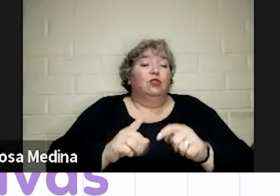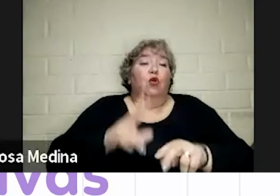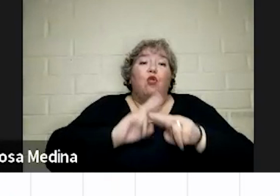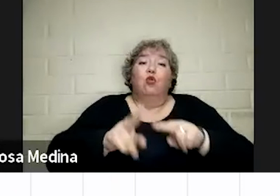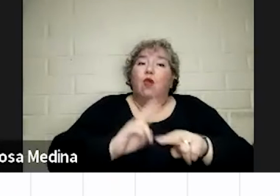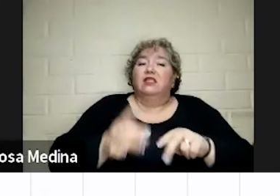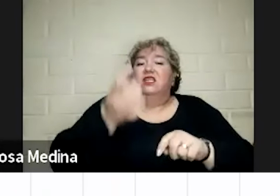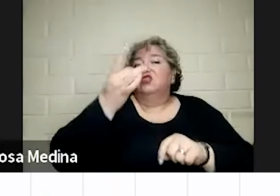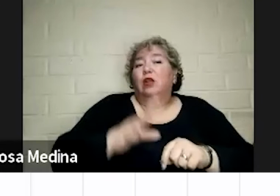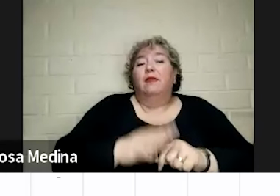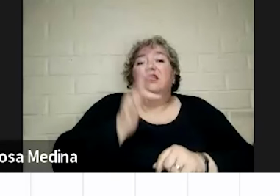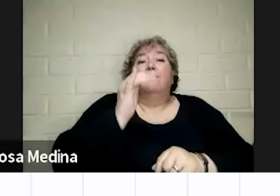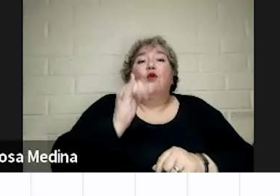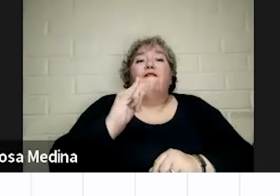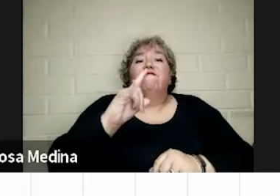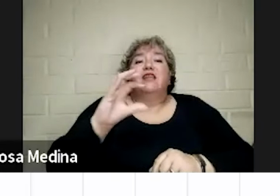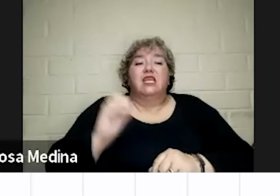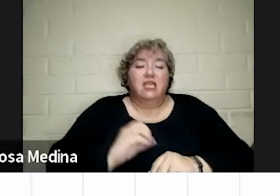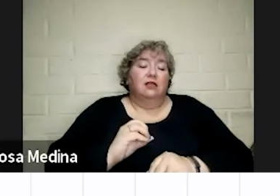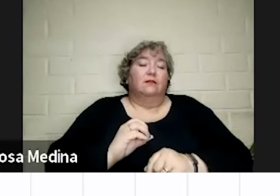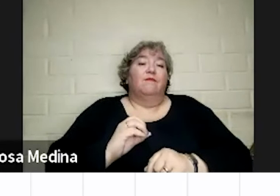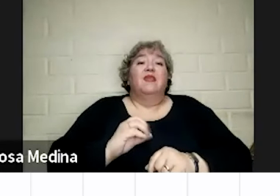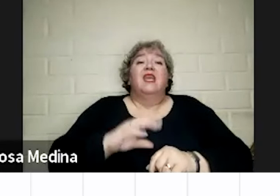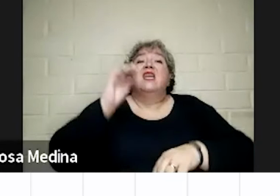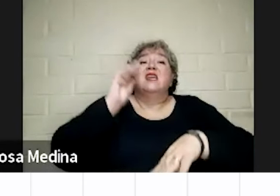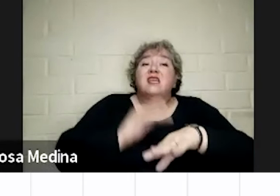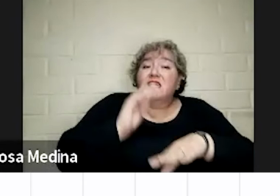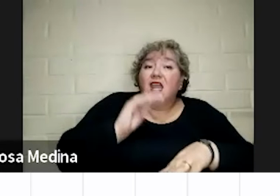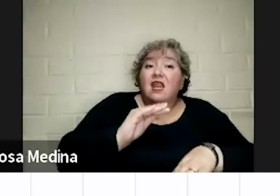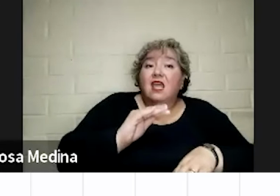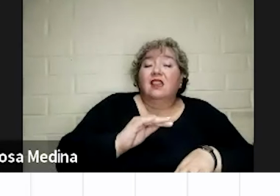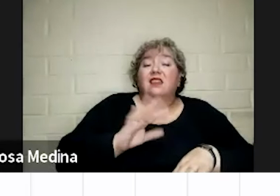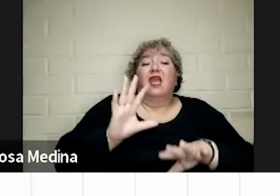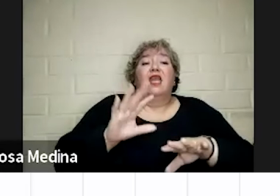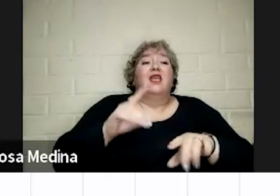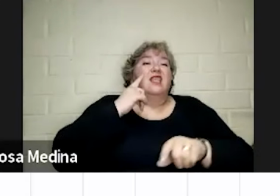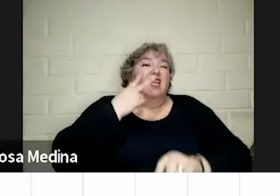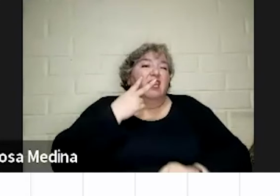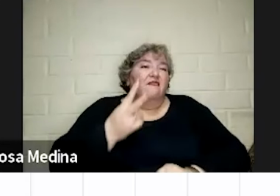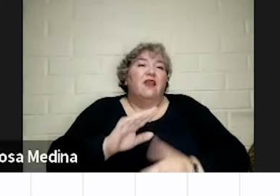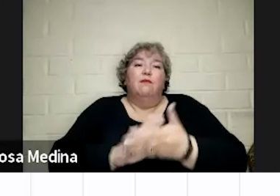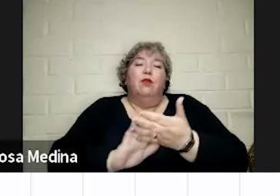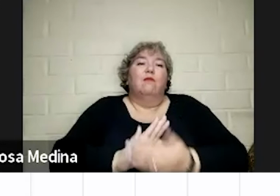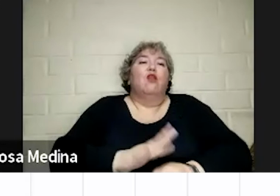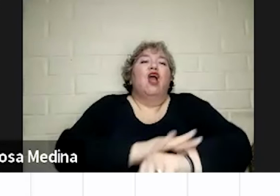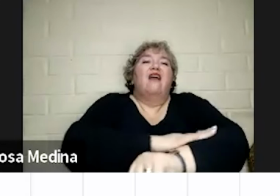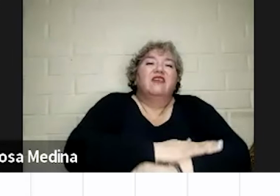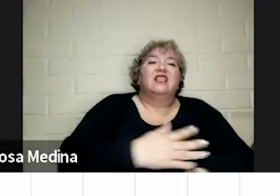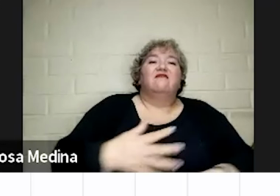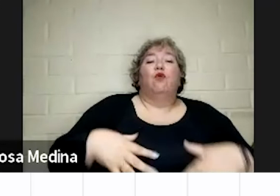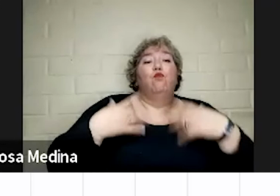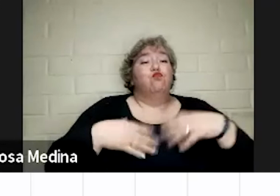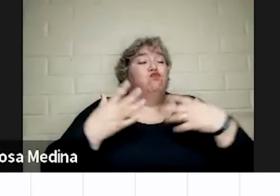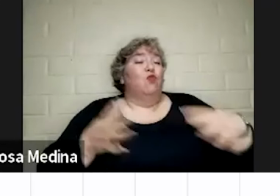ejecutivas frías. Y los aspectos calientes de las funciones ejecutivas tienen que ver con aspectos de orden afectivo y motivacional, y son los